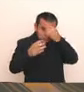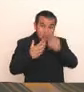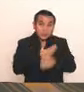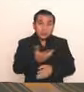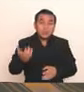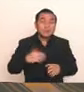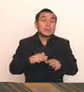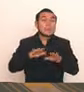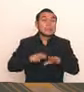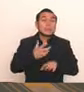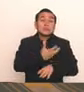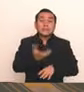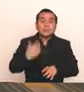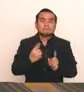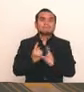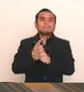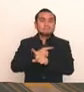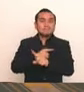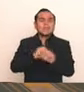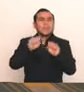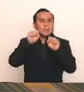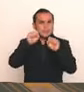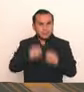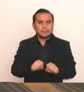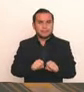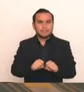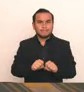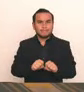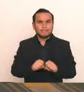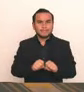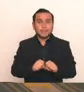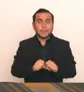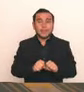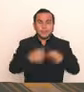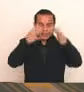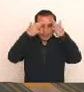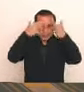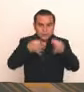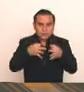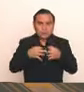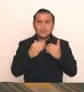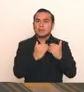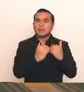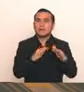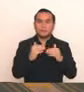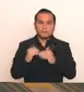hace una gran diferencia y que va a poder hacernos tomar otras decisiones